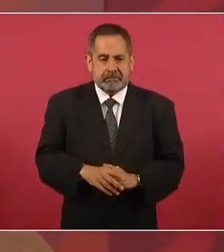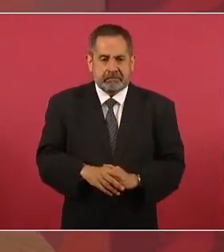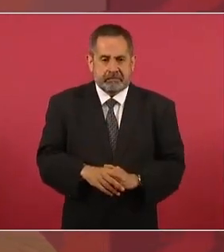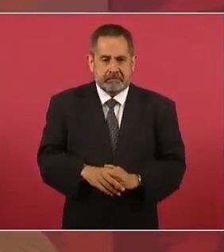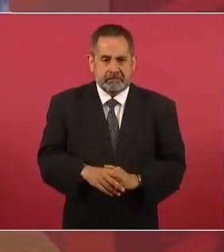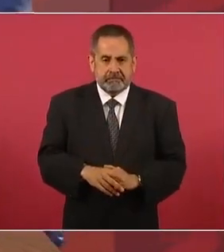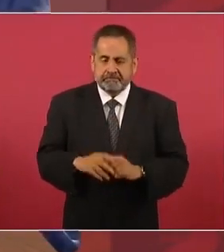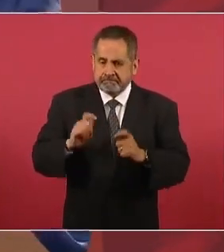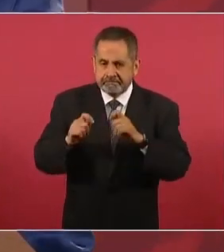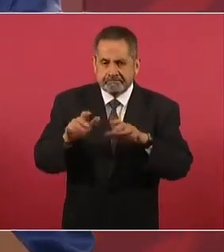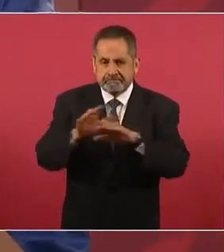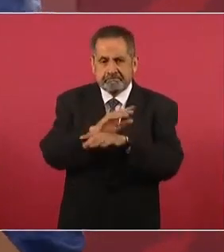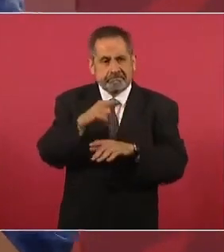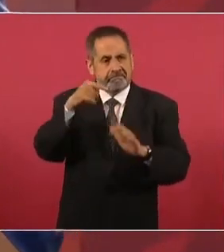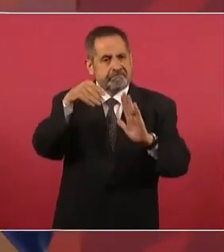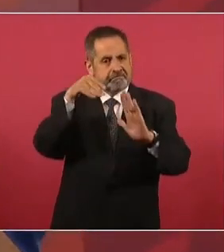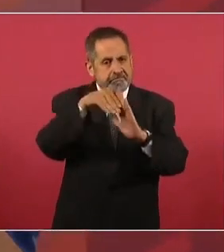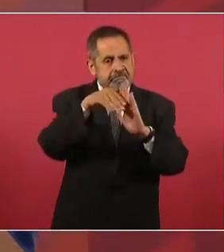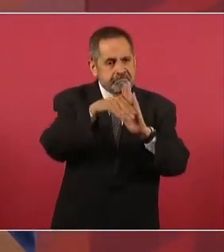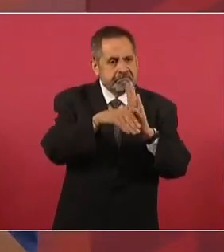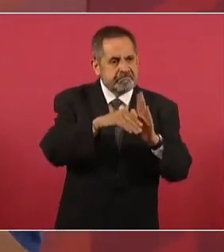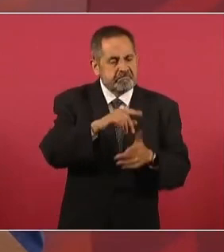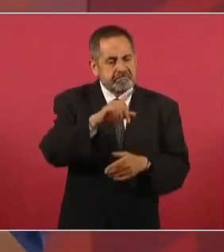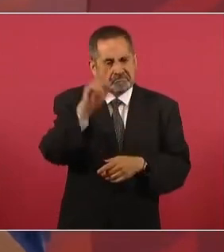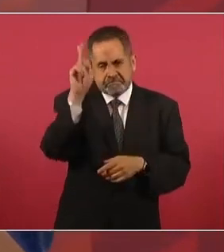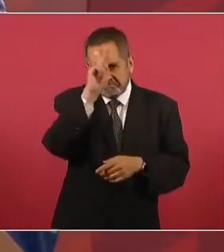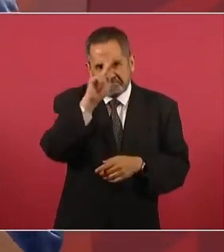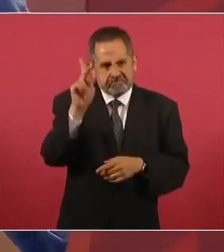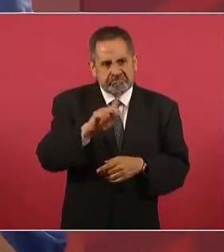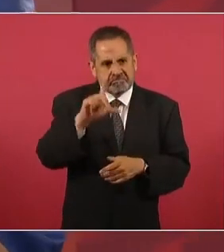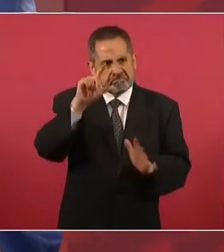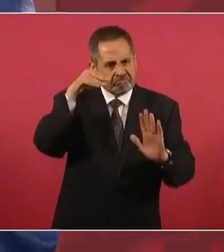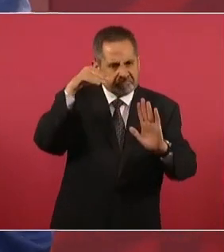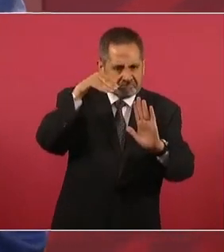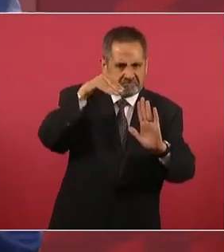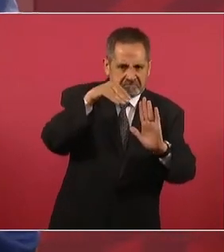Es un proceso de degradación progresivo.